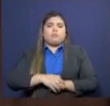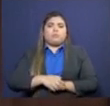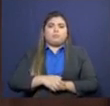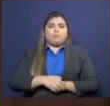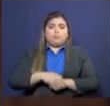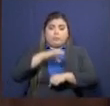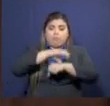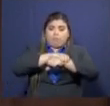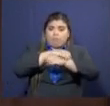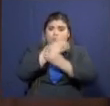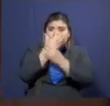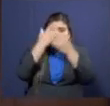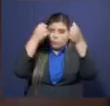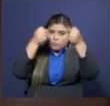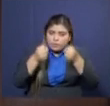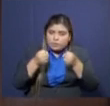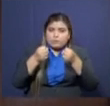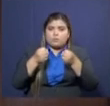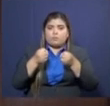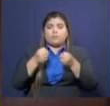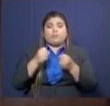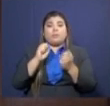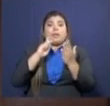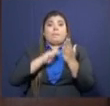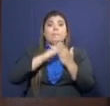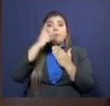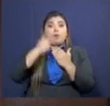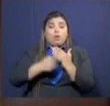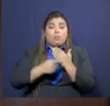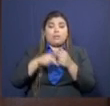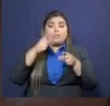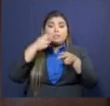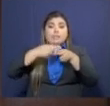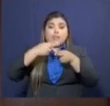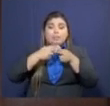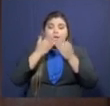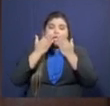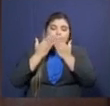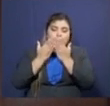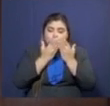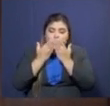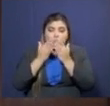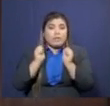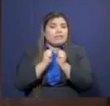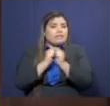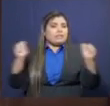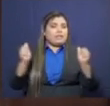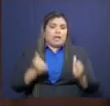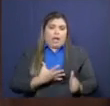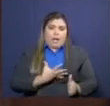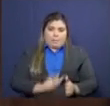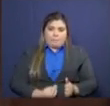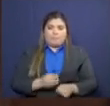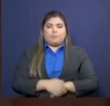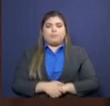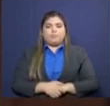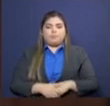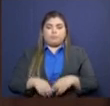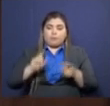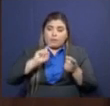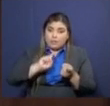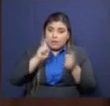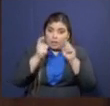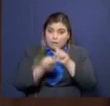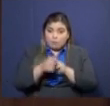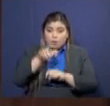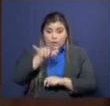centros penitenciarios y el programa Estudiar sin Hambre. Se modificó